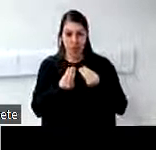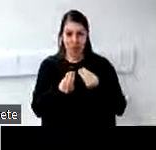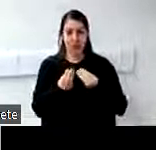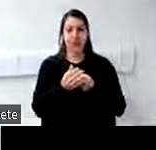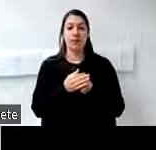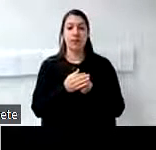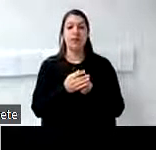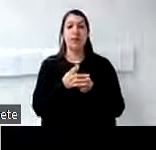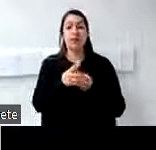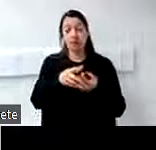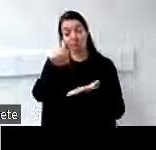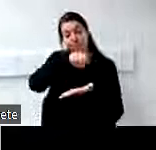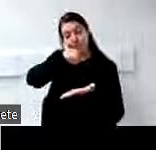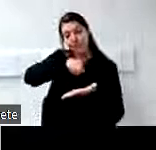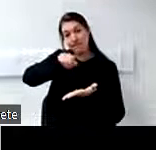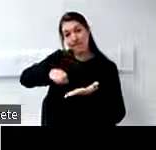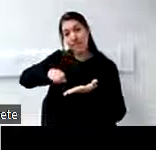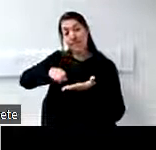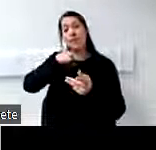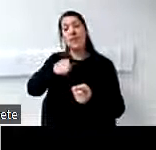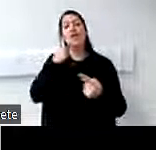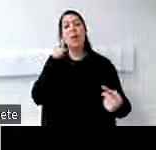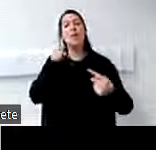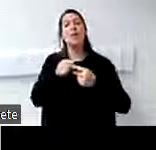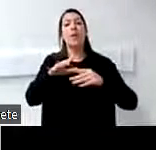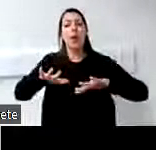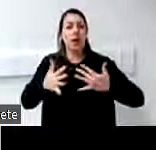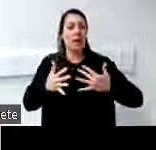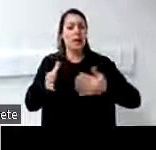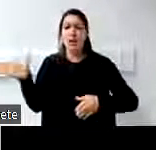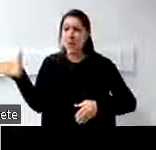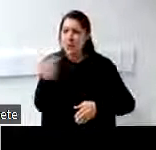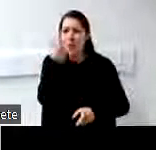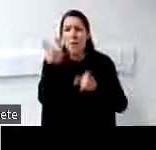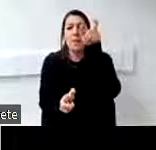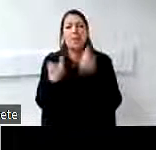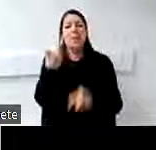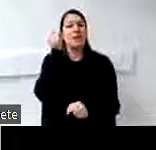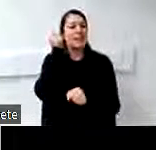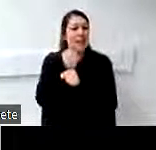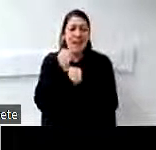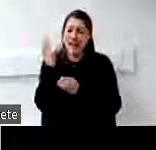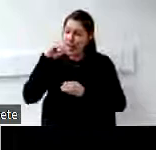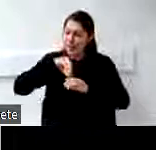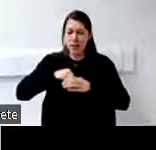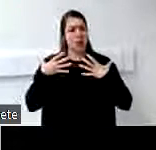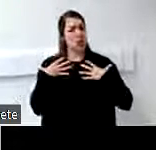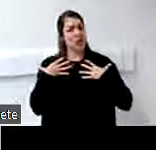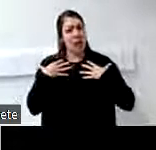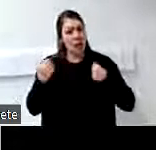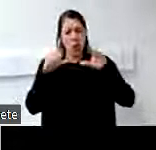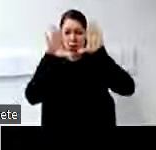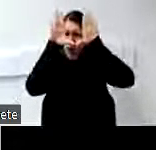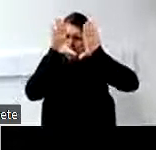que está escrito acá y que está dirigido a todo el personal de salud. Acá no nos salvamos nadie, equipo directivo,